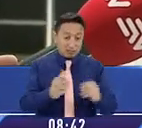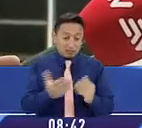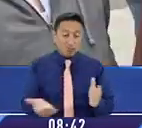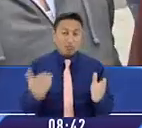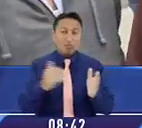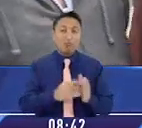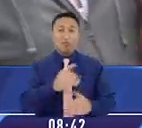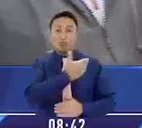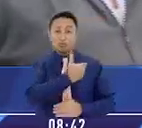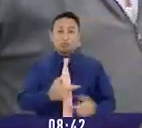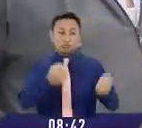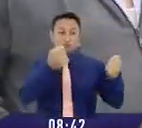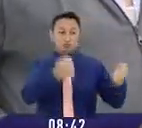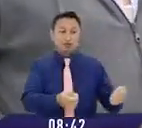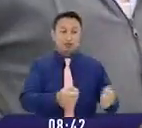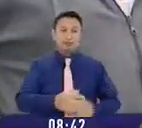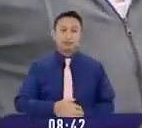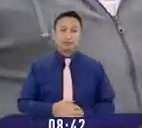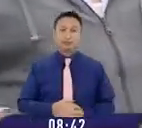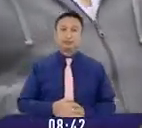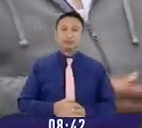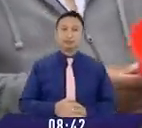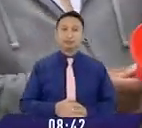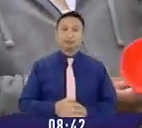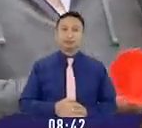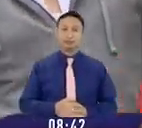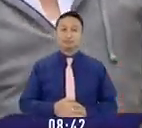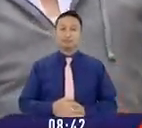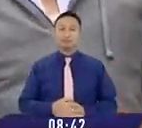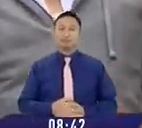otra vez a presidencia. Informó Priscila Cadena.